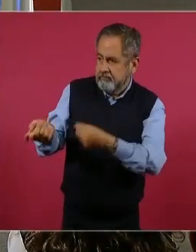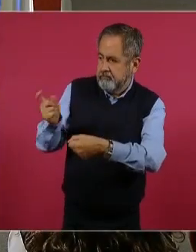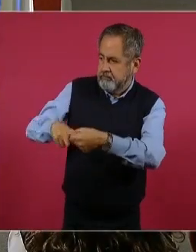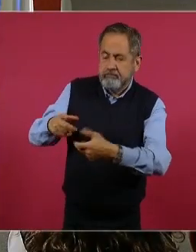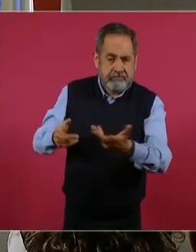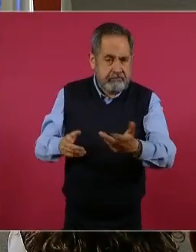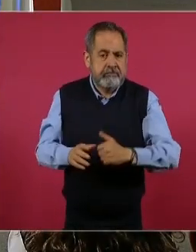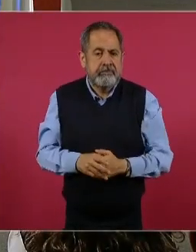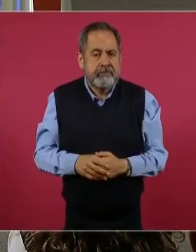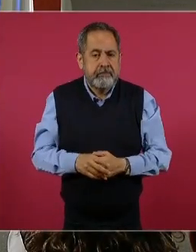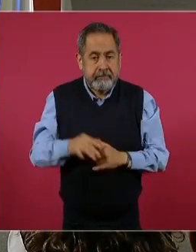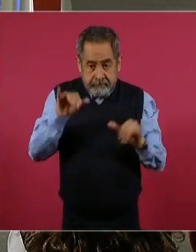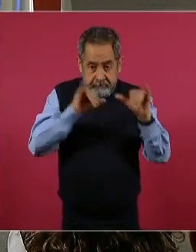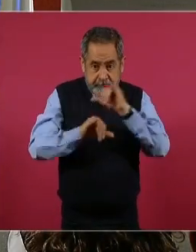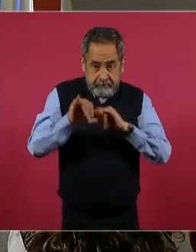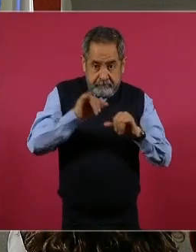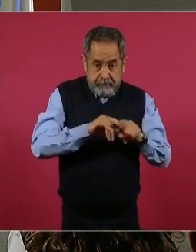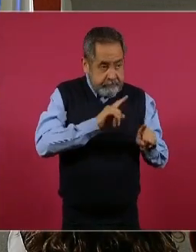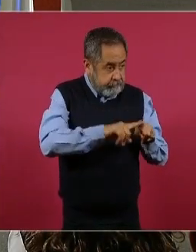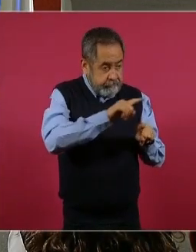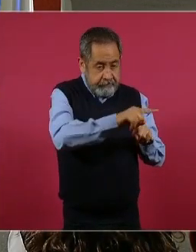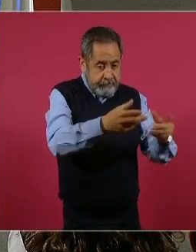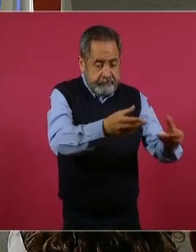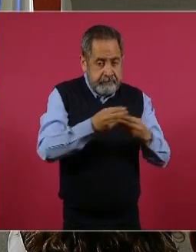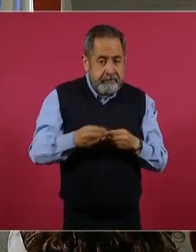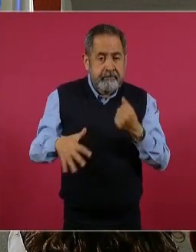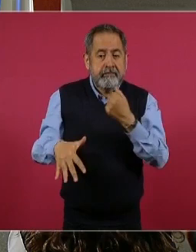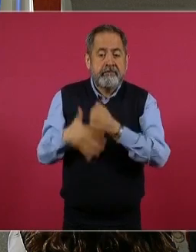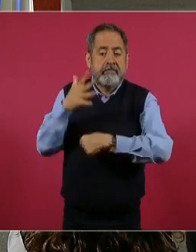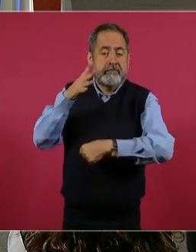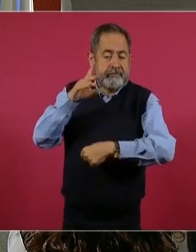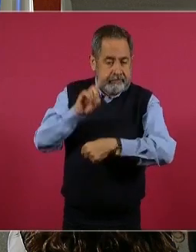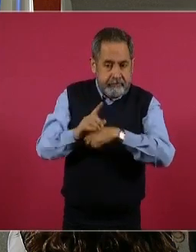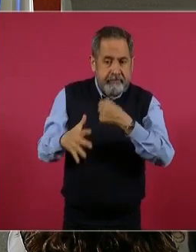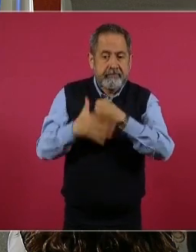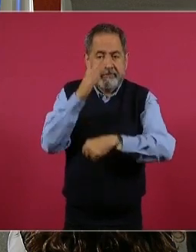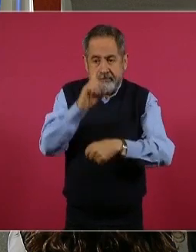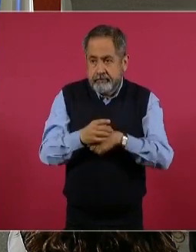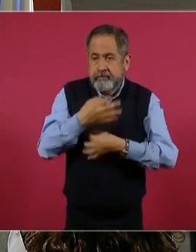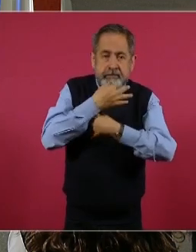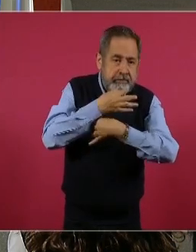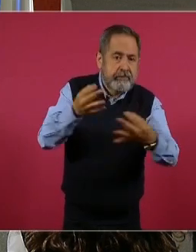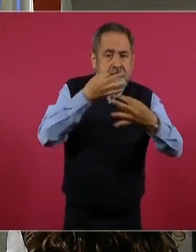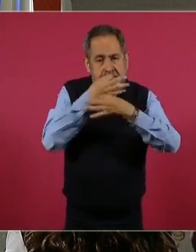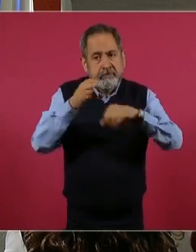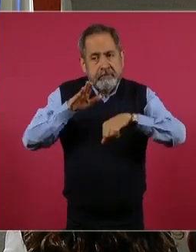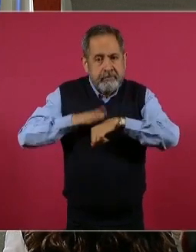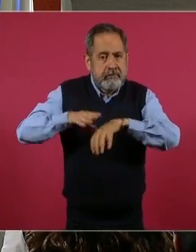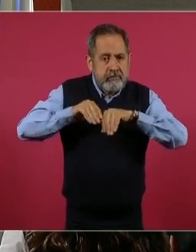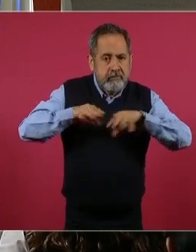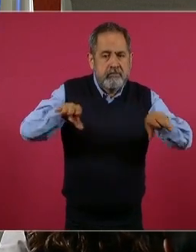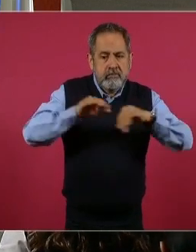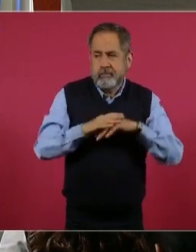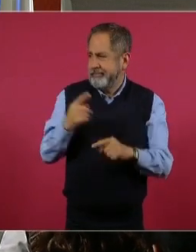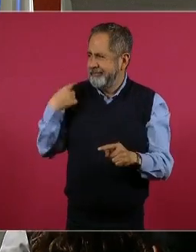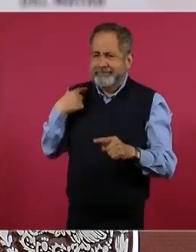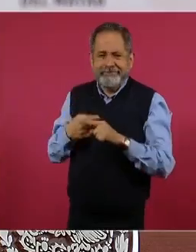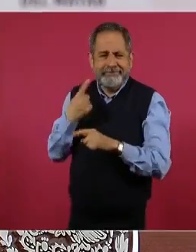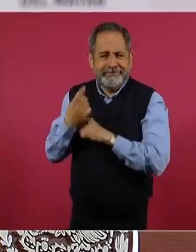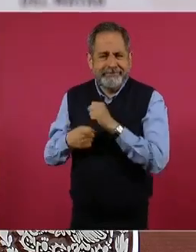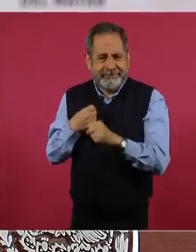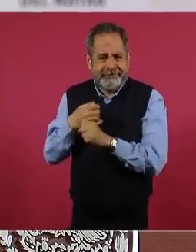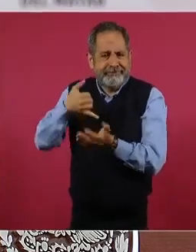autorizados serán incluidos en nuestro informe quincenal de ampliación terapéutica, el cual recién cumplió un año de